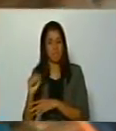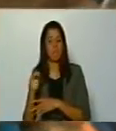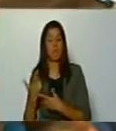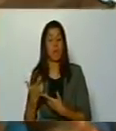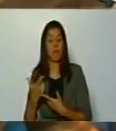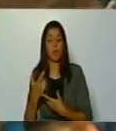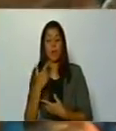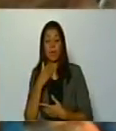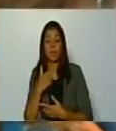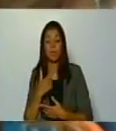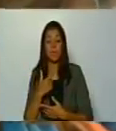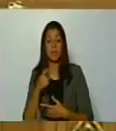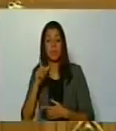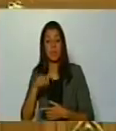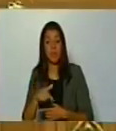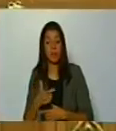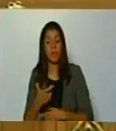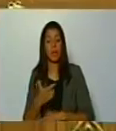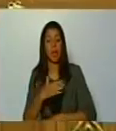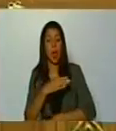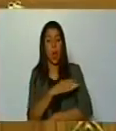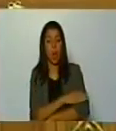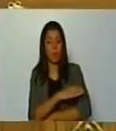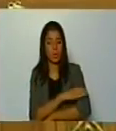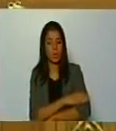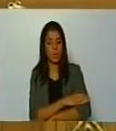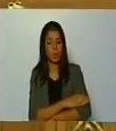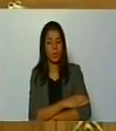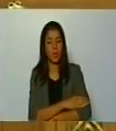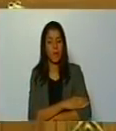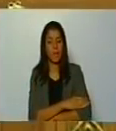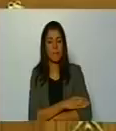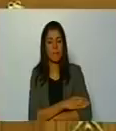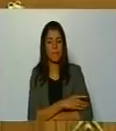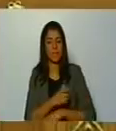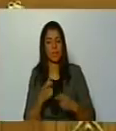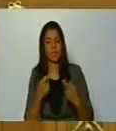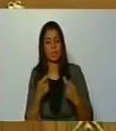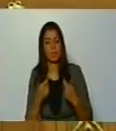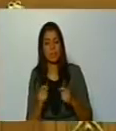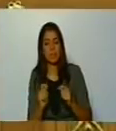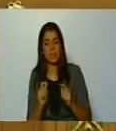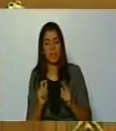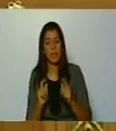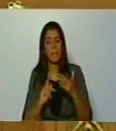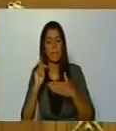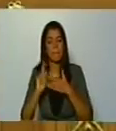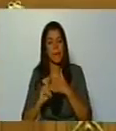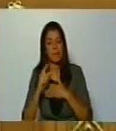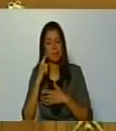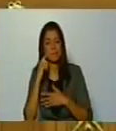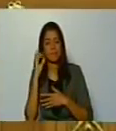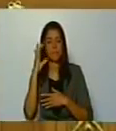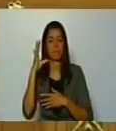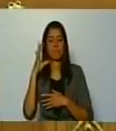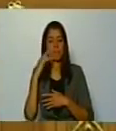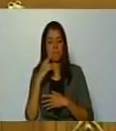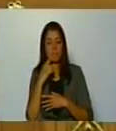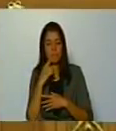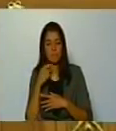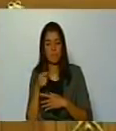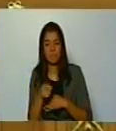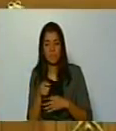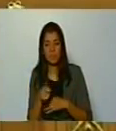e inclusive intentaron por carambola también querer sabotear